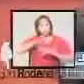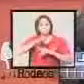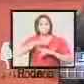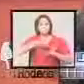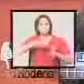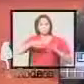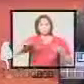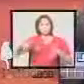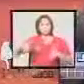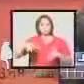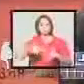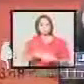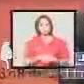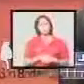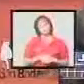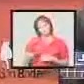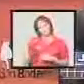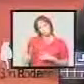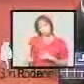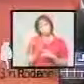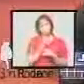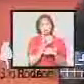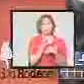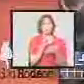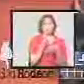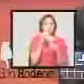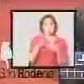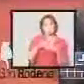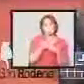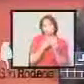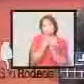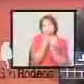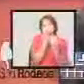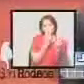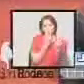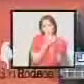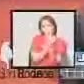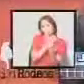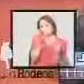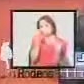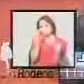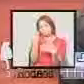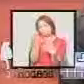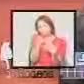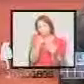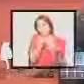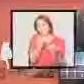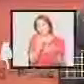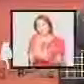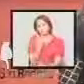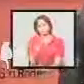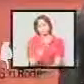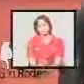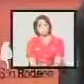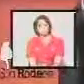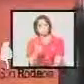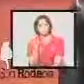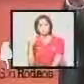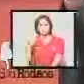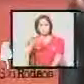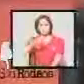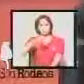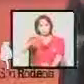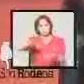¿verdad? Los cajeros no están del otro lado de la ventanilla como acostumbramos verlos, ¿verdad? Sino que están en otro